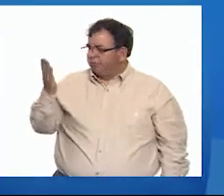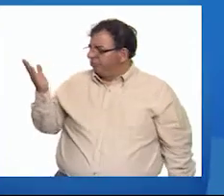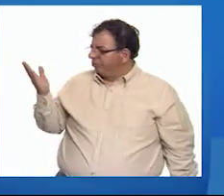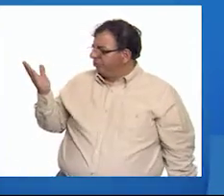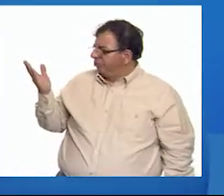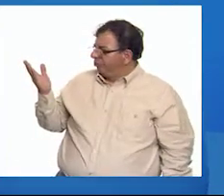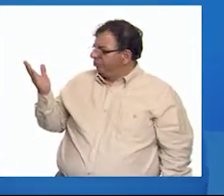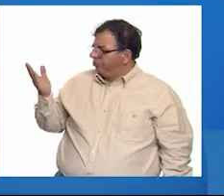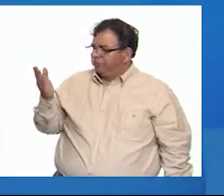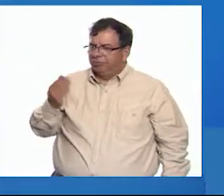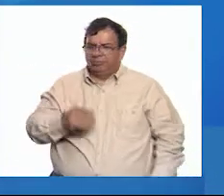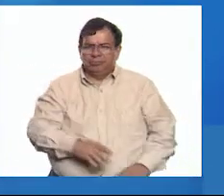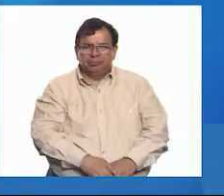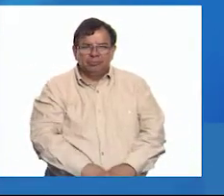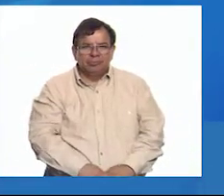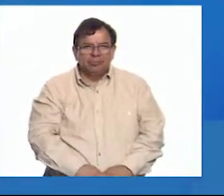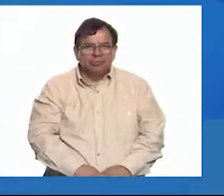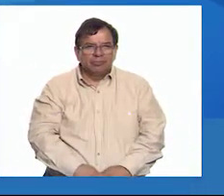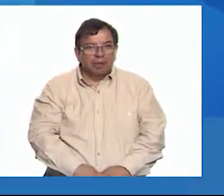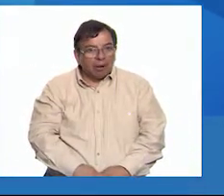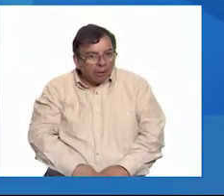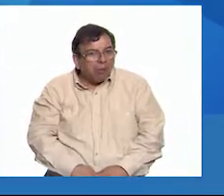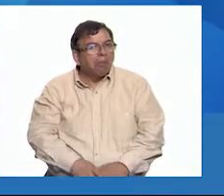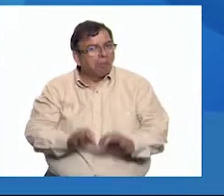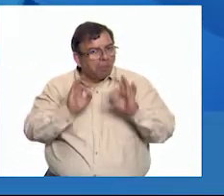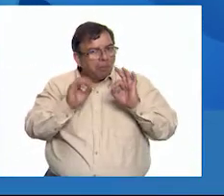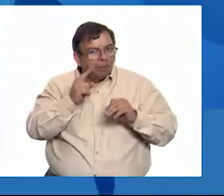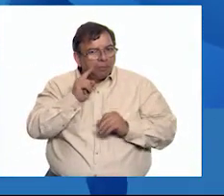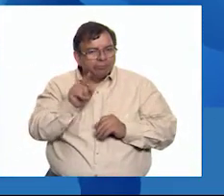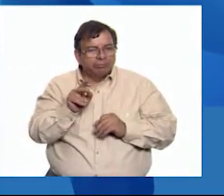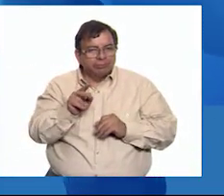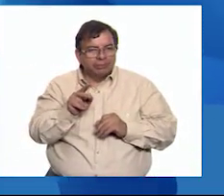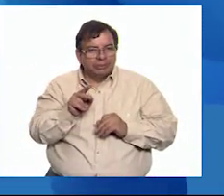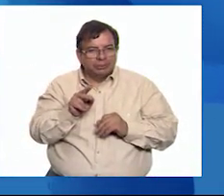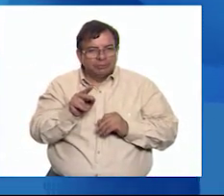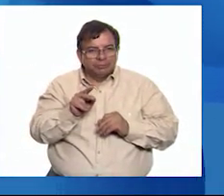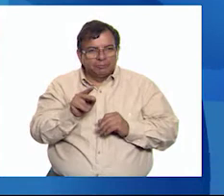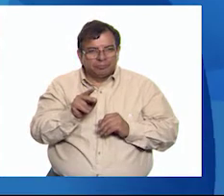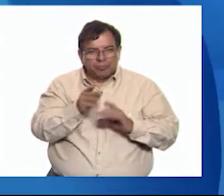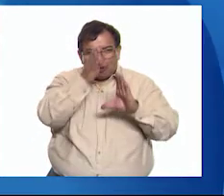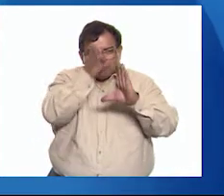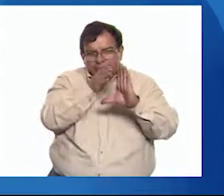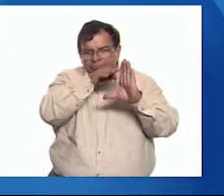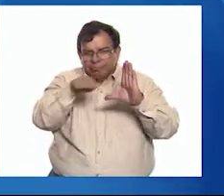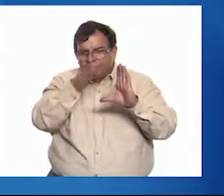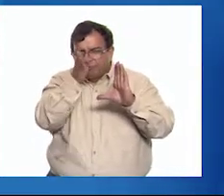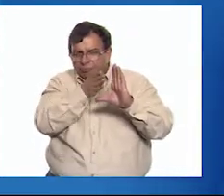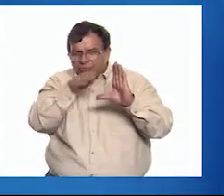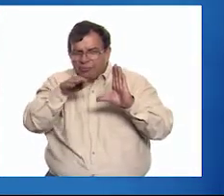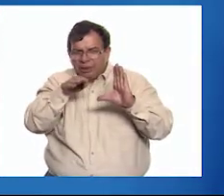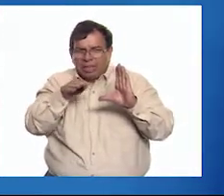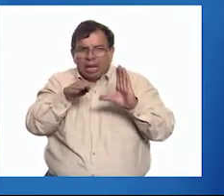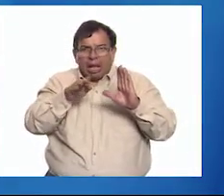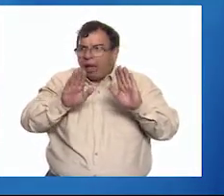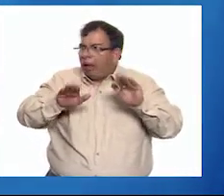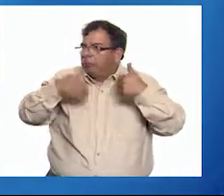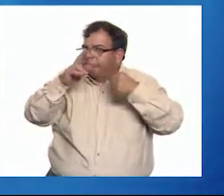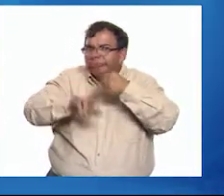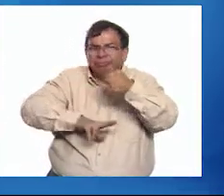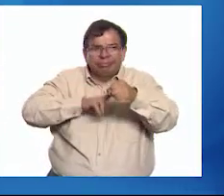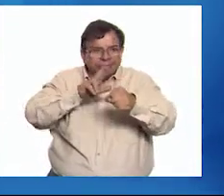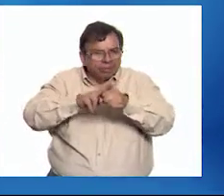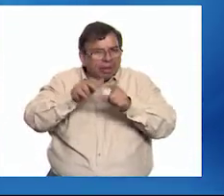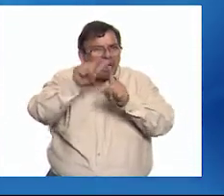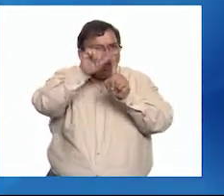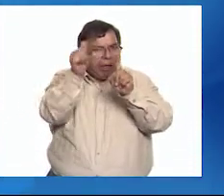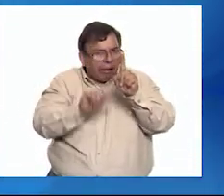figuras. Sí, perfecto, muy bien. Como podemos ver, esas secuencias y patrones están presentes en la naturaleza y también en el